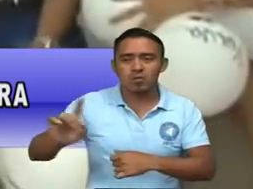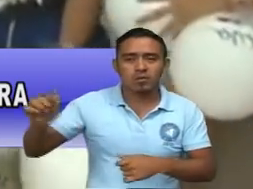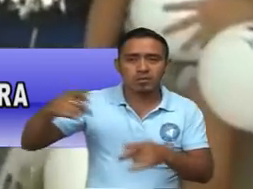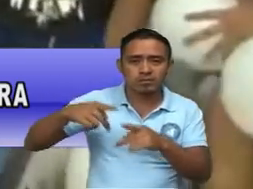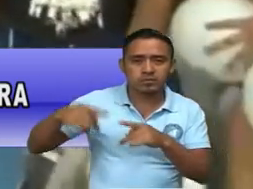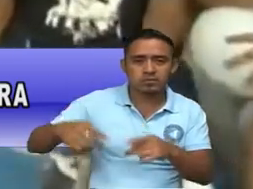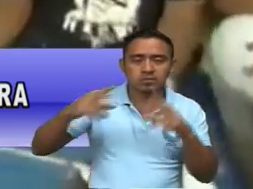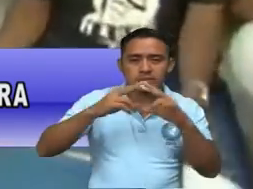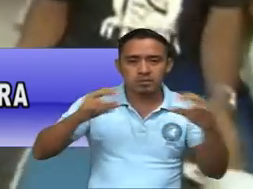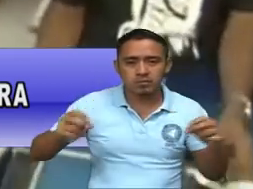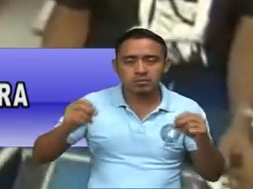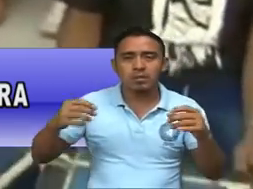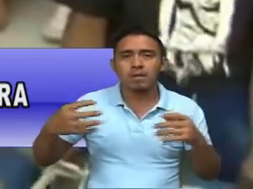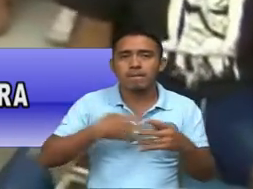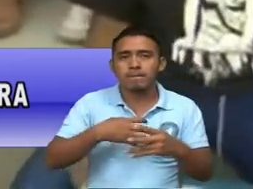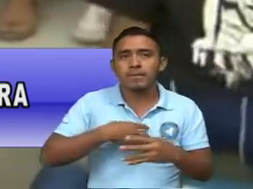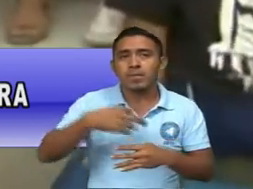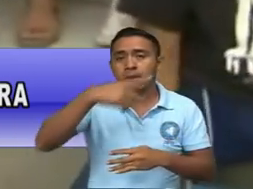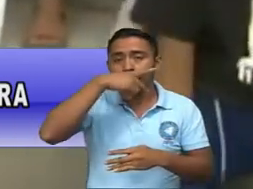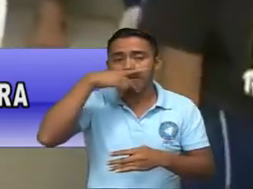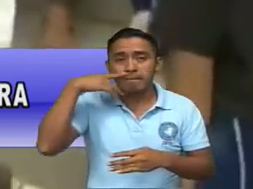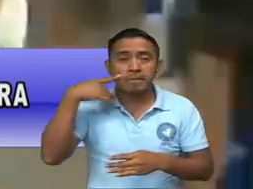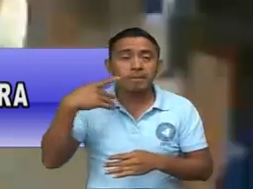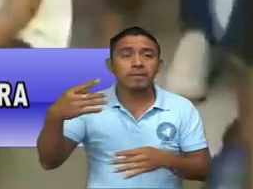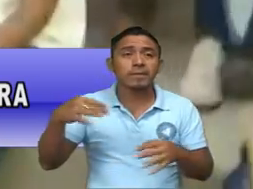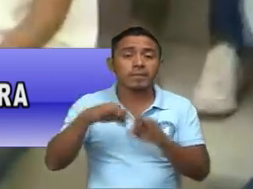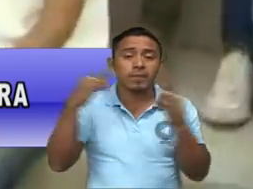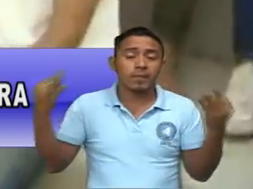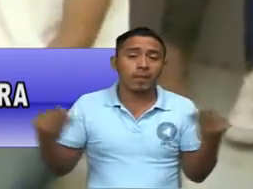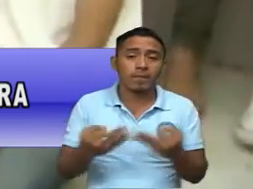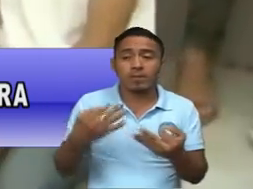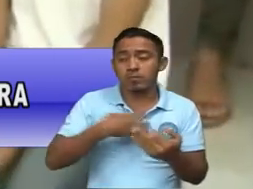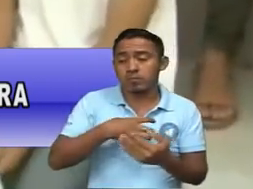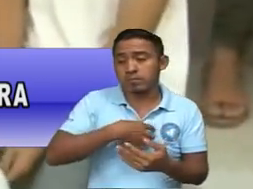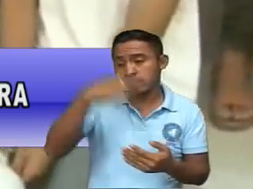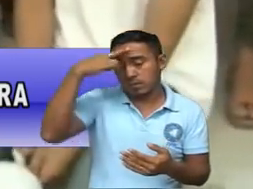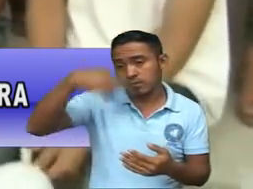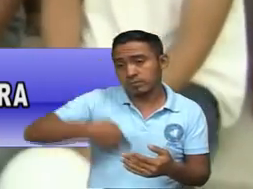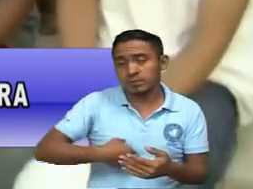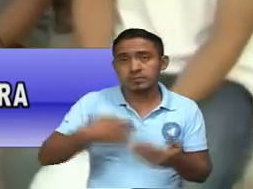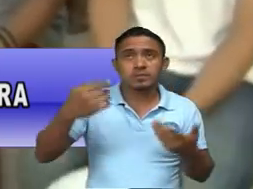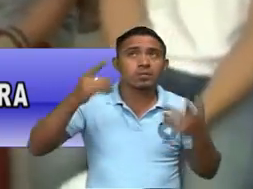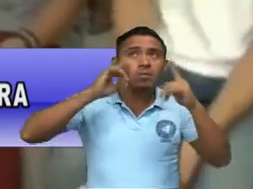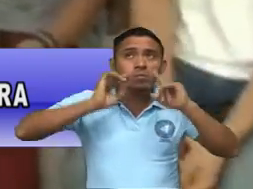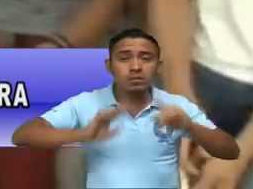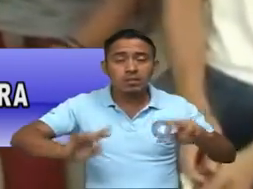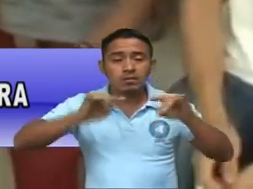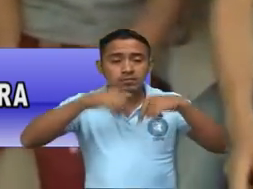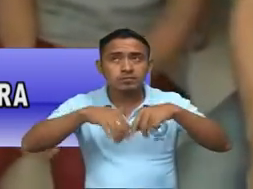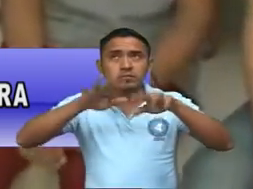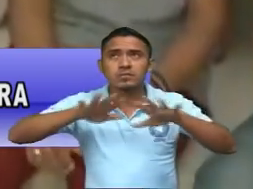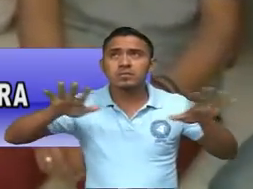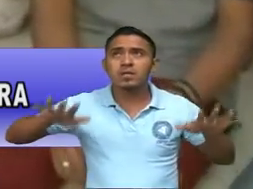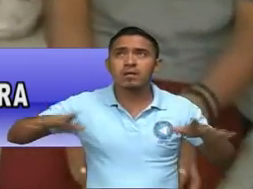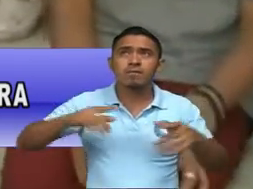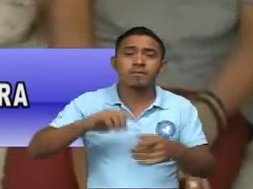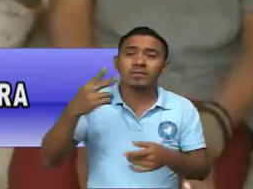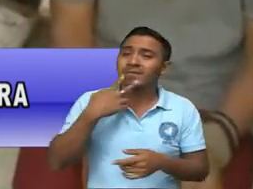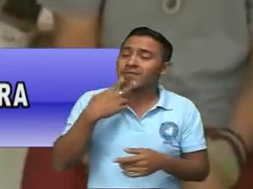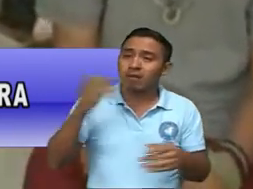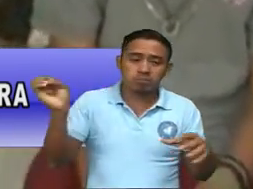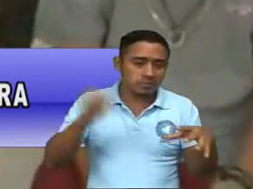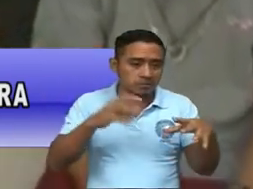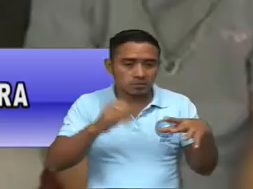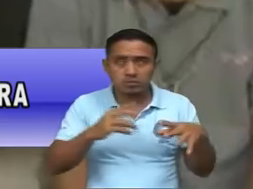nicaragüenses. Nosotros como padres de familia tenemos una gran responsabilidad con nuestros niños, a enseñar a cuidar el medio ambiente, a reforestar, a no botar